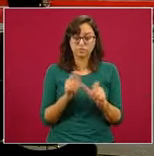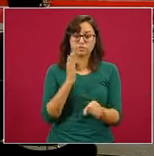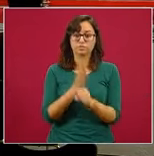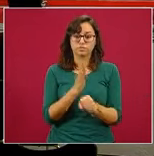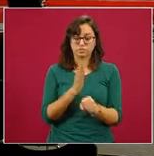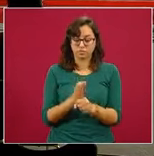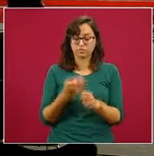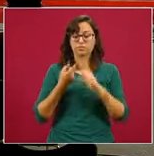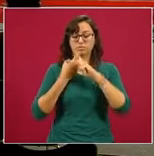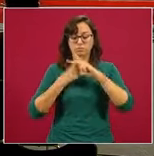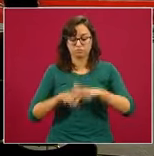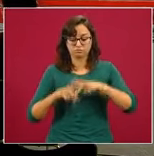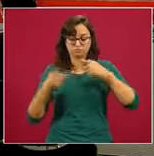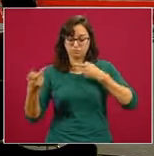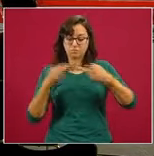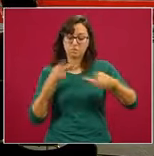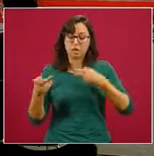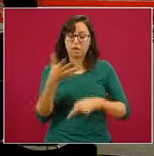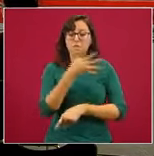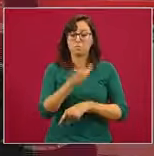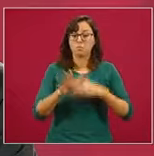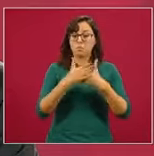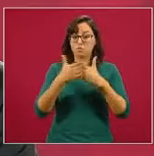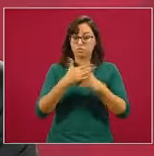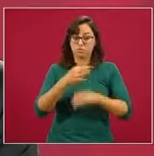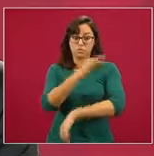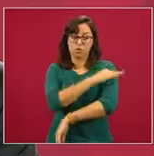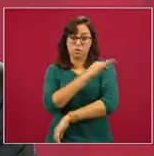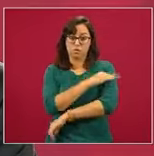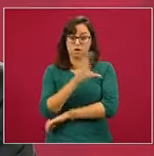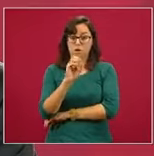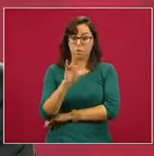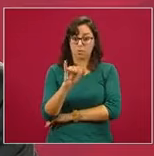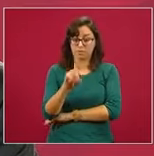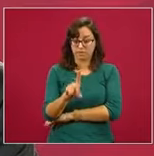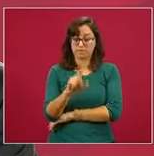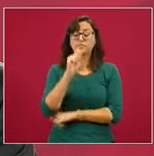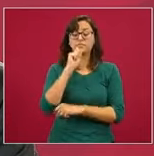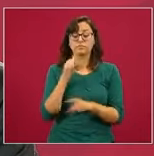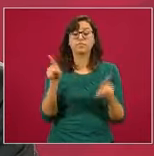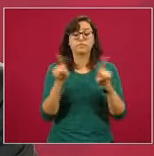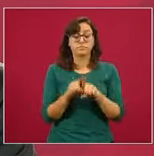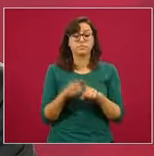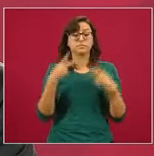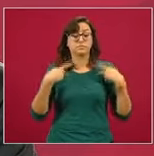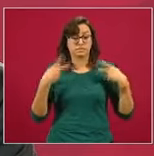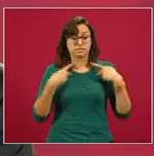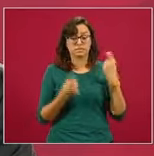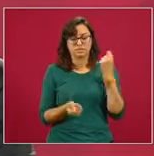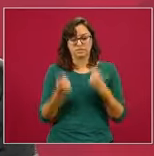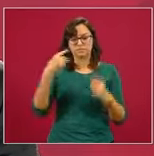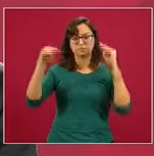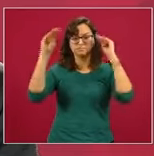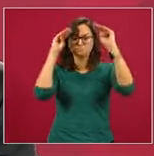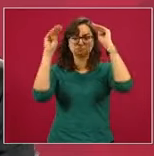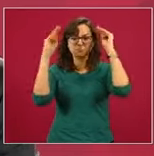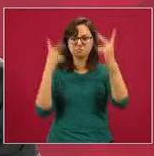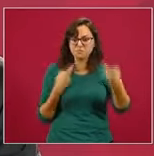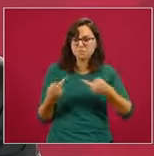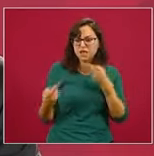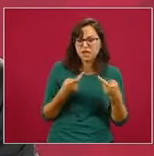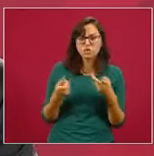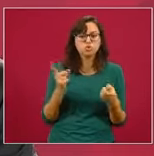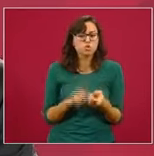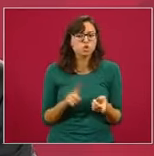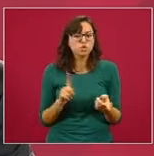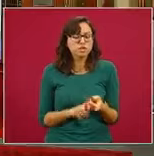plan general de la vacunación contra COVID. Y por ahí hay algunas también inquietudes sociales que se preguntan ¿dónde está el plan?